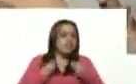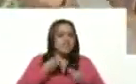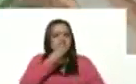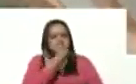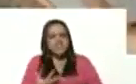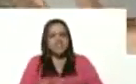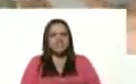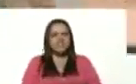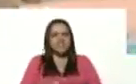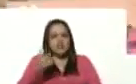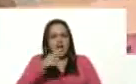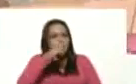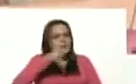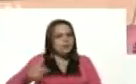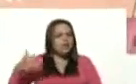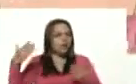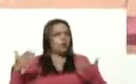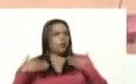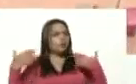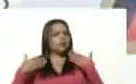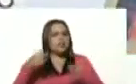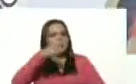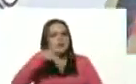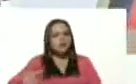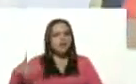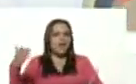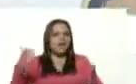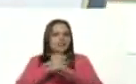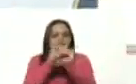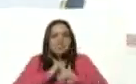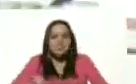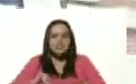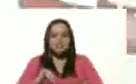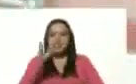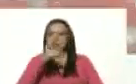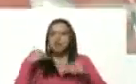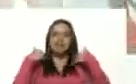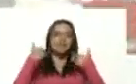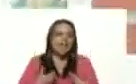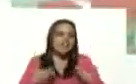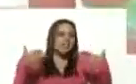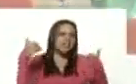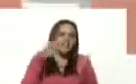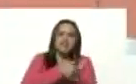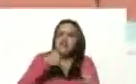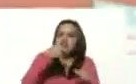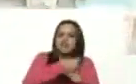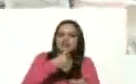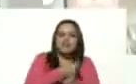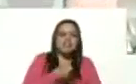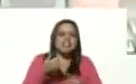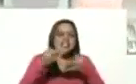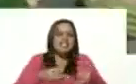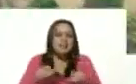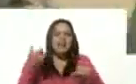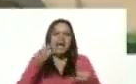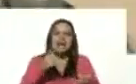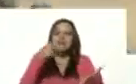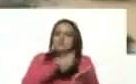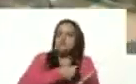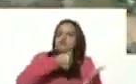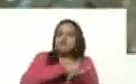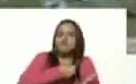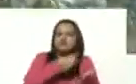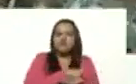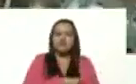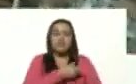y donde está nuestra gente contenta, la gente alegre, la gente que no se cansa de luchar, que siempre lucha. Y ahí pues es